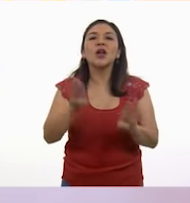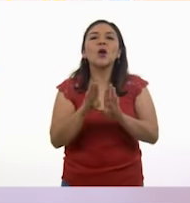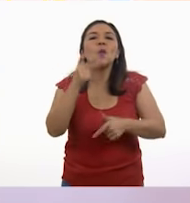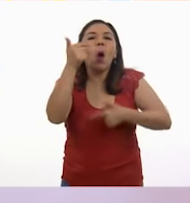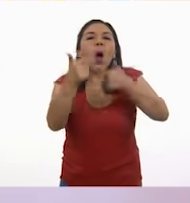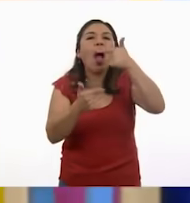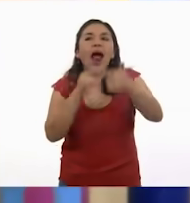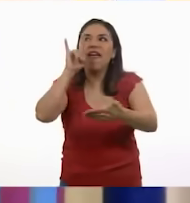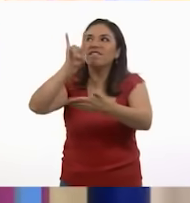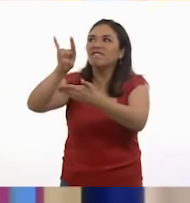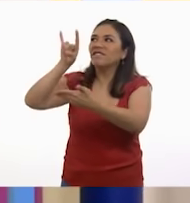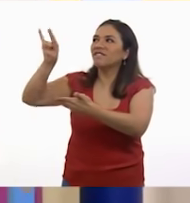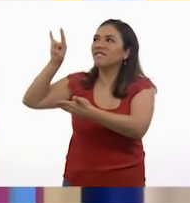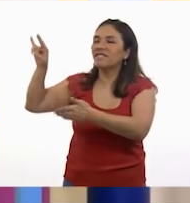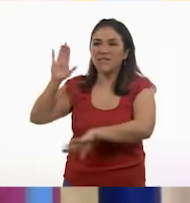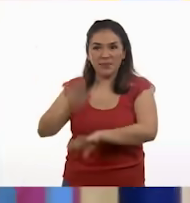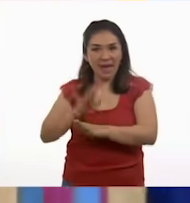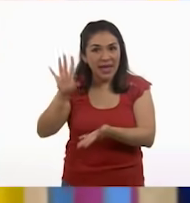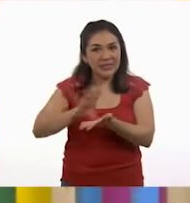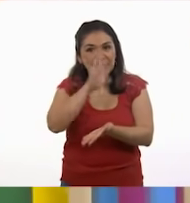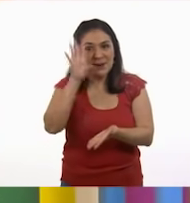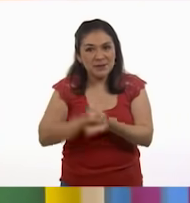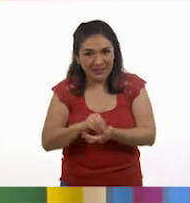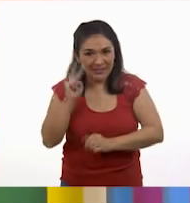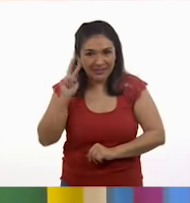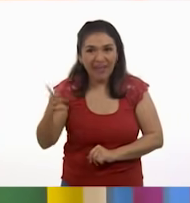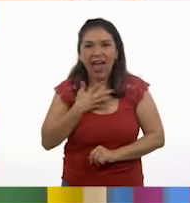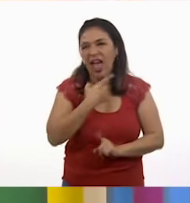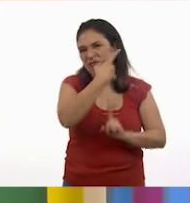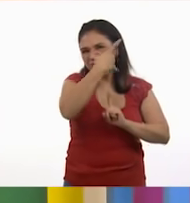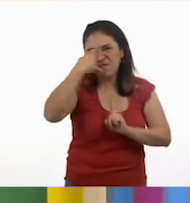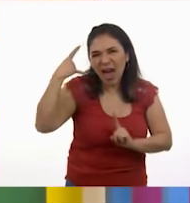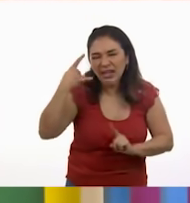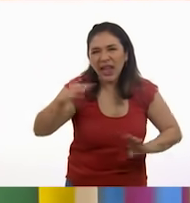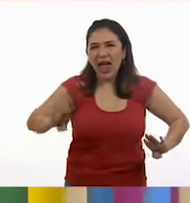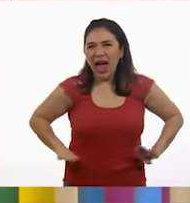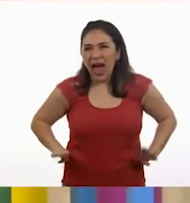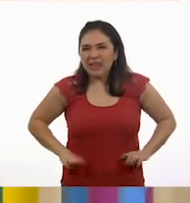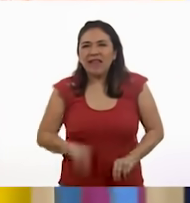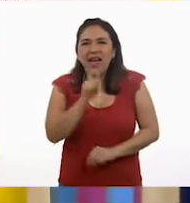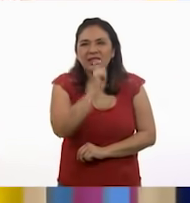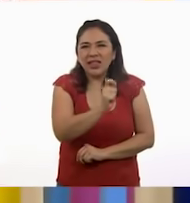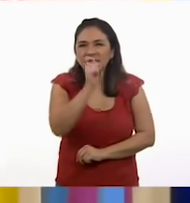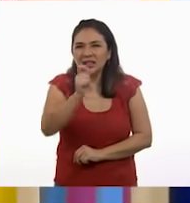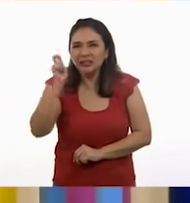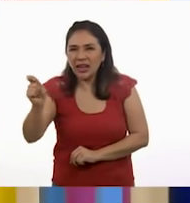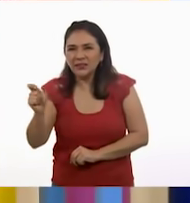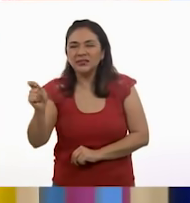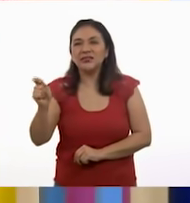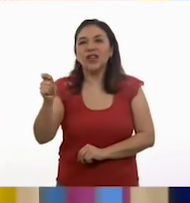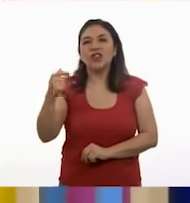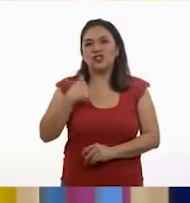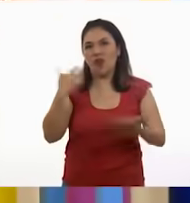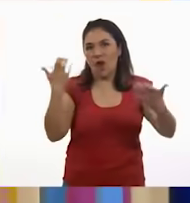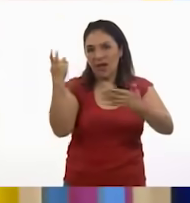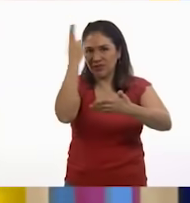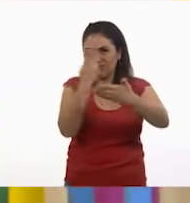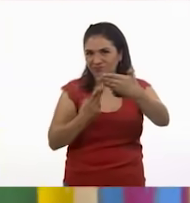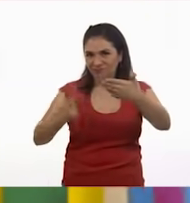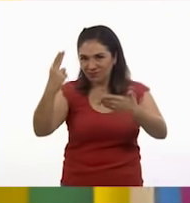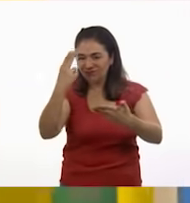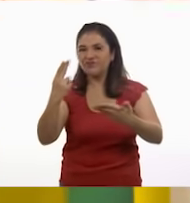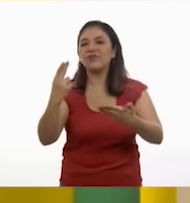astral y galería ahí tenemos nuestras máscaras las características la máscara que yo ya hice